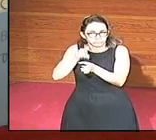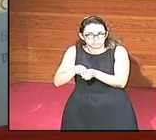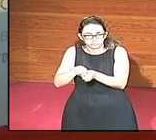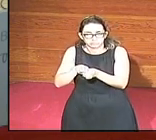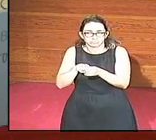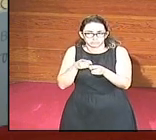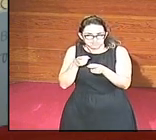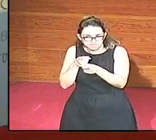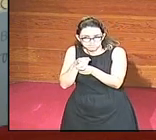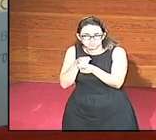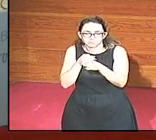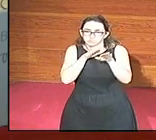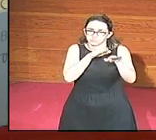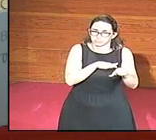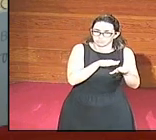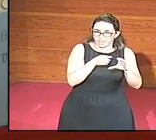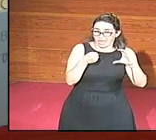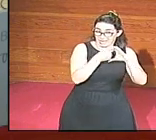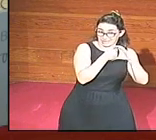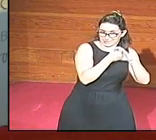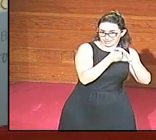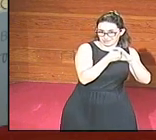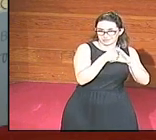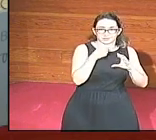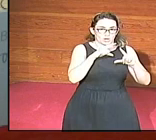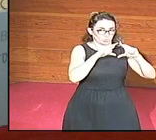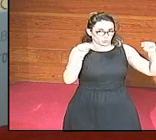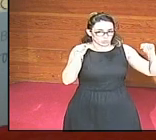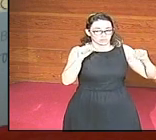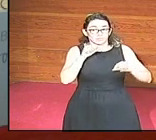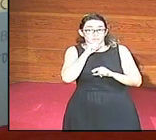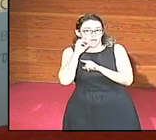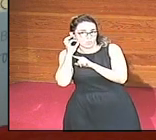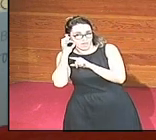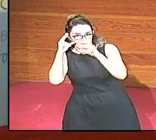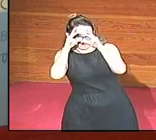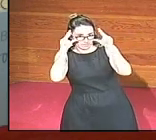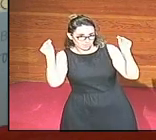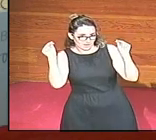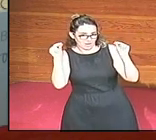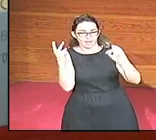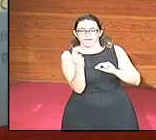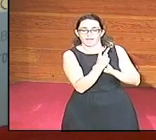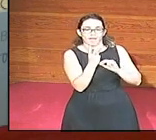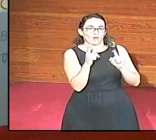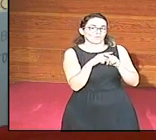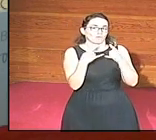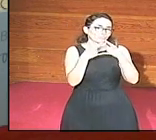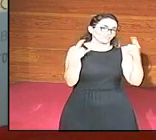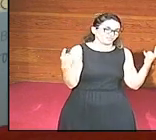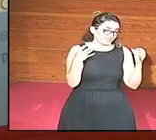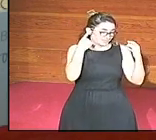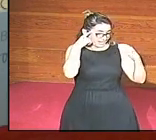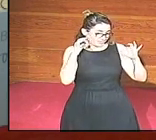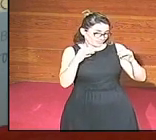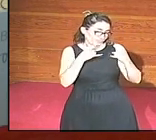para las milicias anarquistas en Asturias. Y la abuela era enfermera, es la típica historia de amor de un tanquista herido que va a tal,